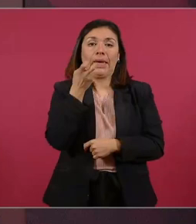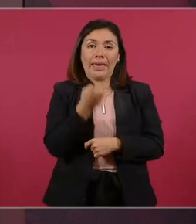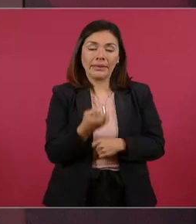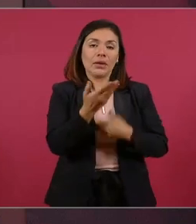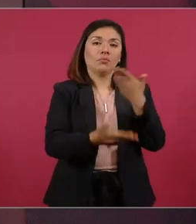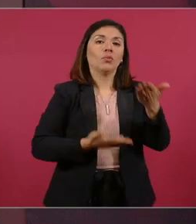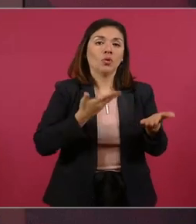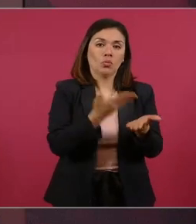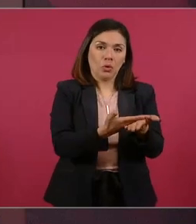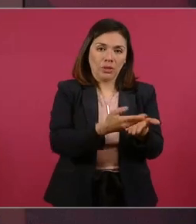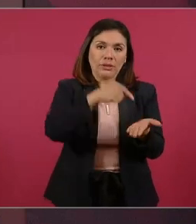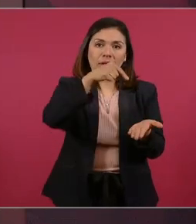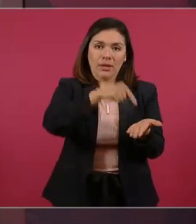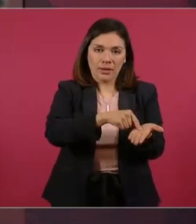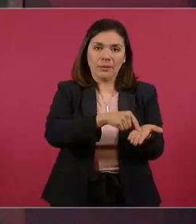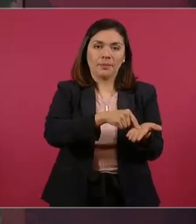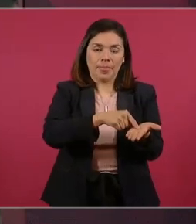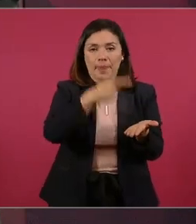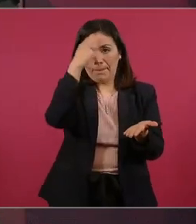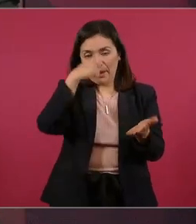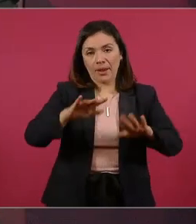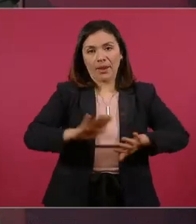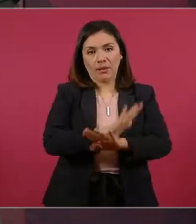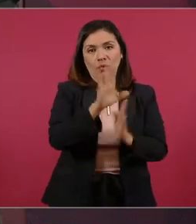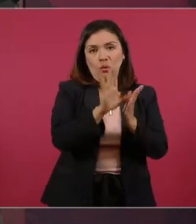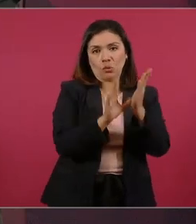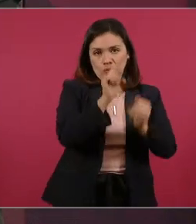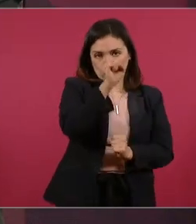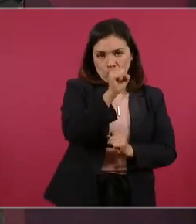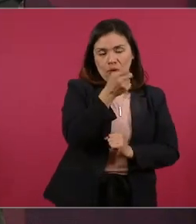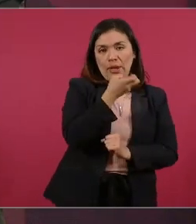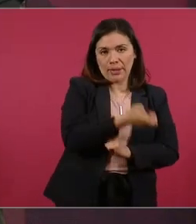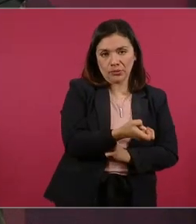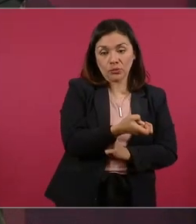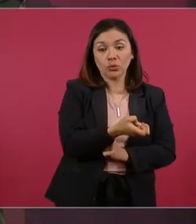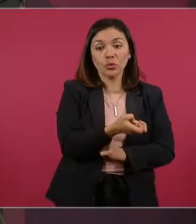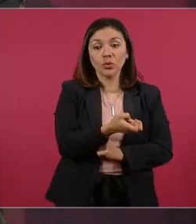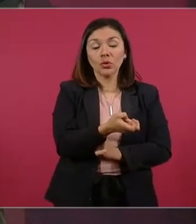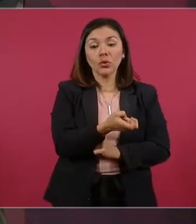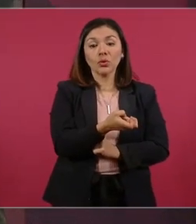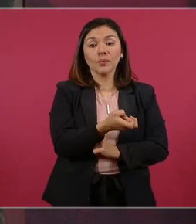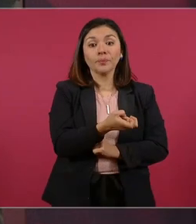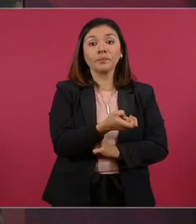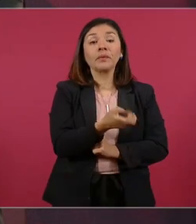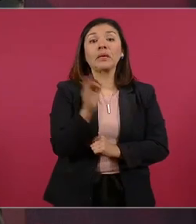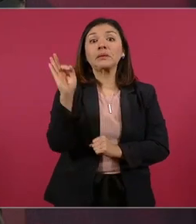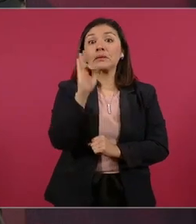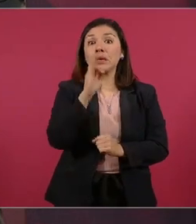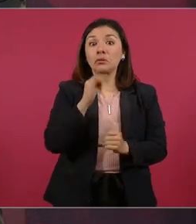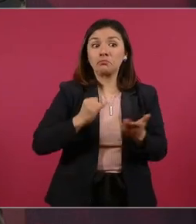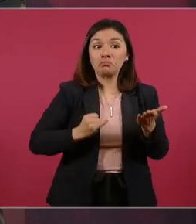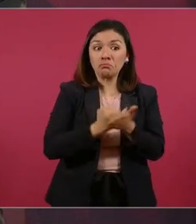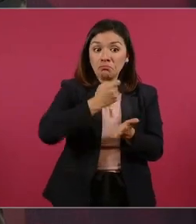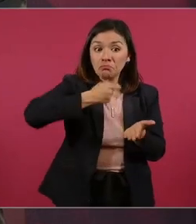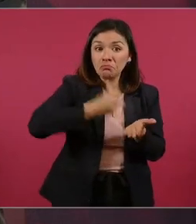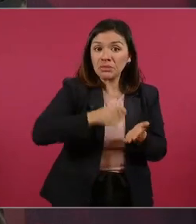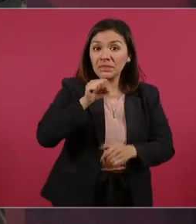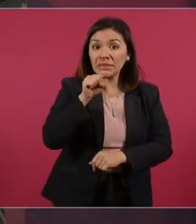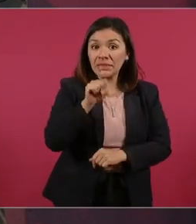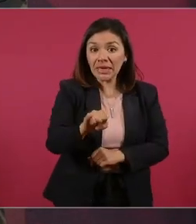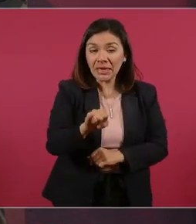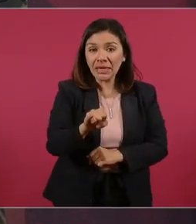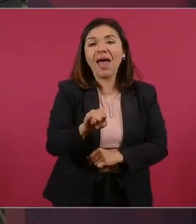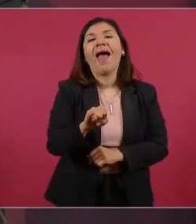planteando en la Constitución, en la reforma a la Constitución. Si esto se logra,